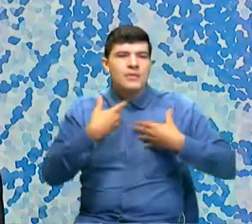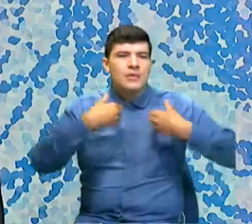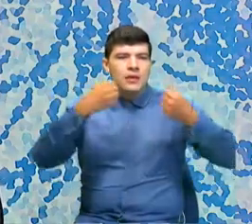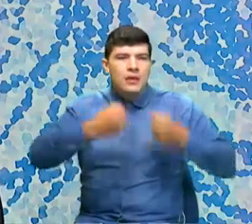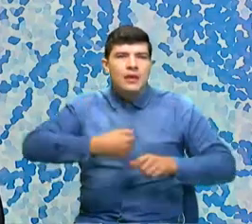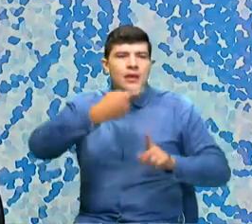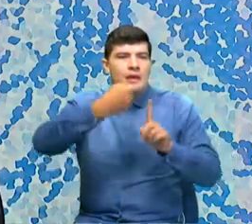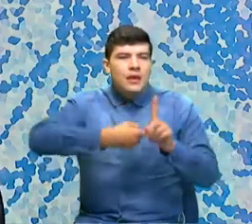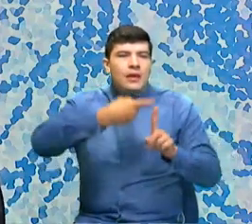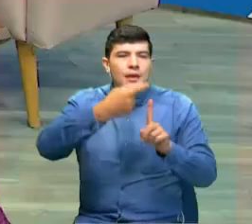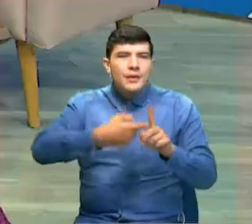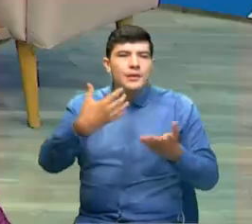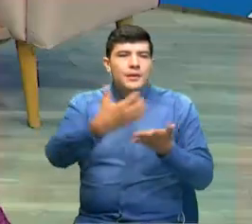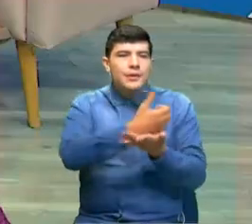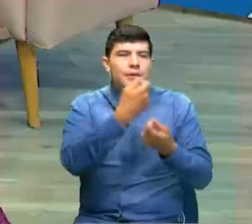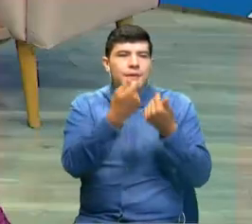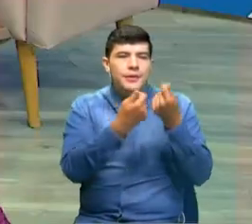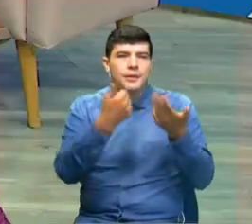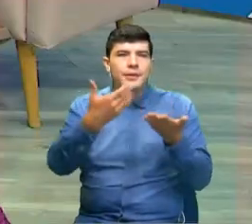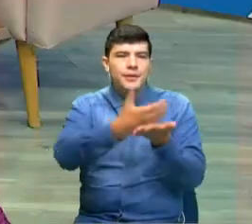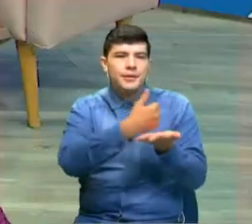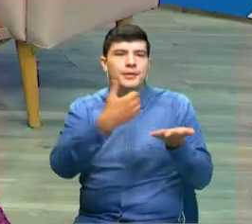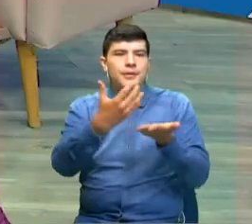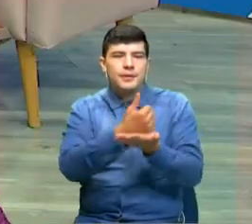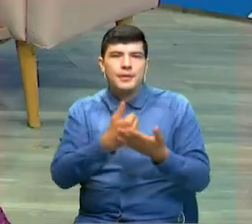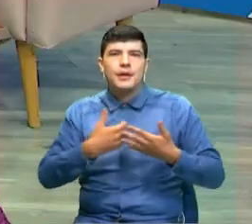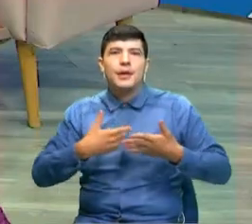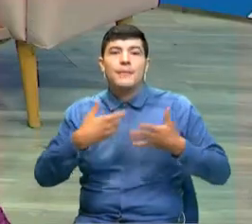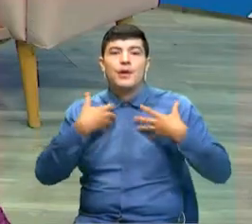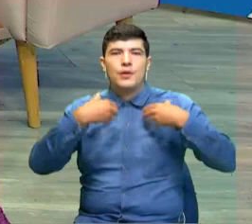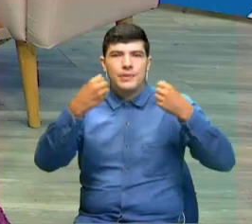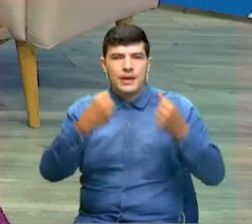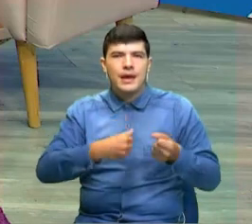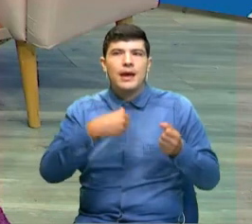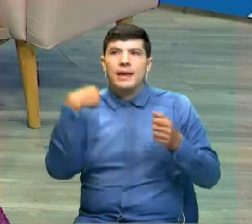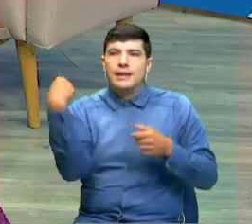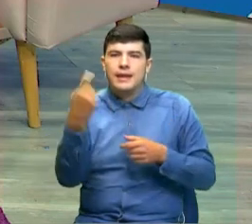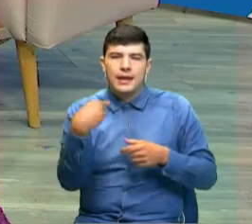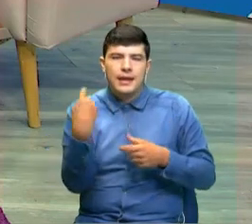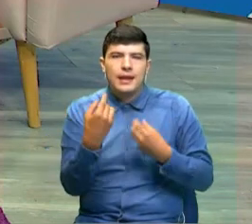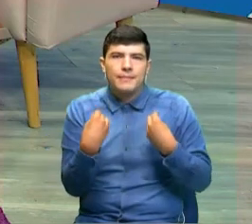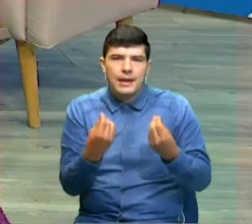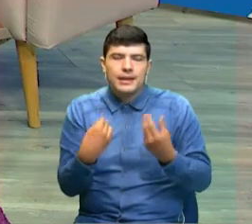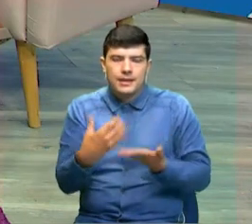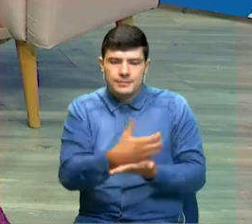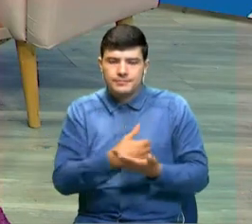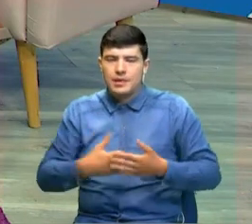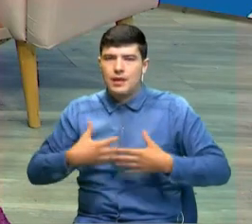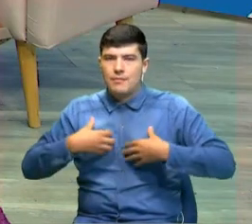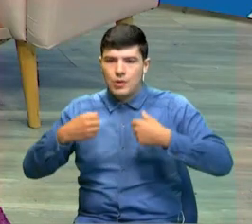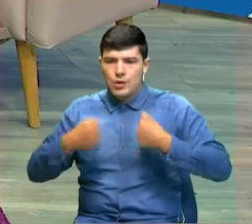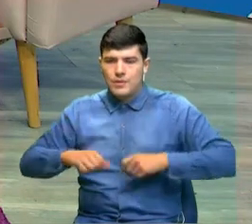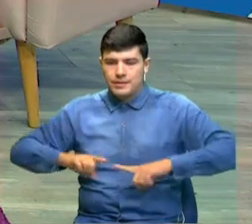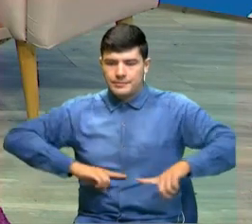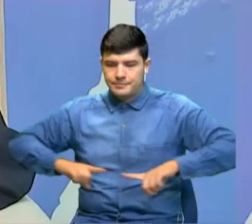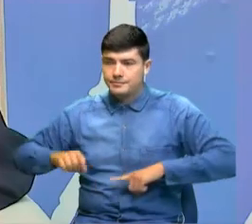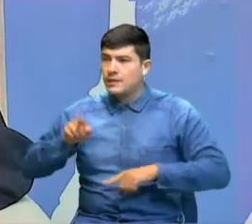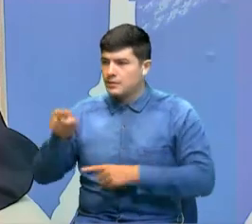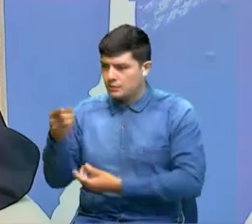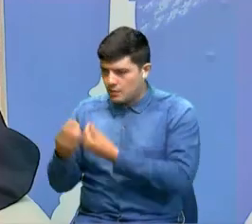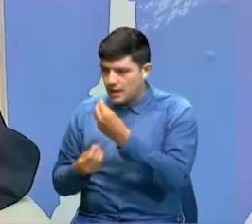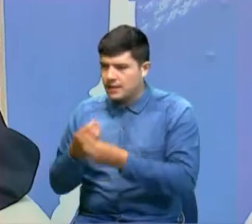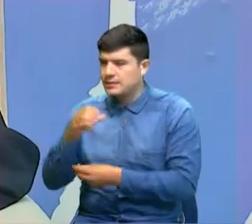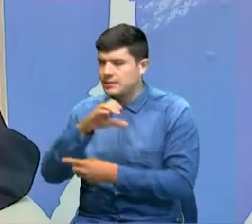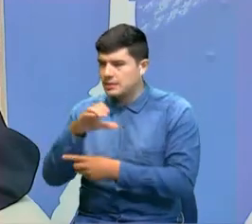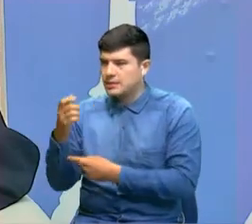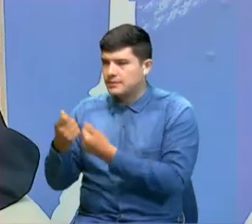rentabilidad. Okay. Y le generan una renta a la copropiedad precisamente para su propia administración. ¿Qué es lo que hacen los centros